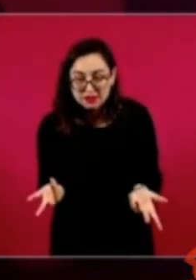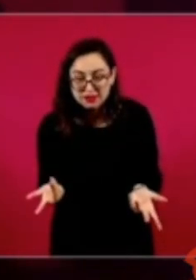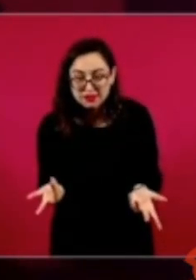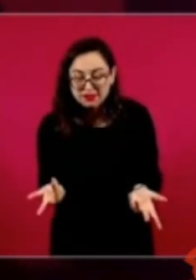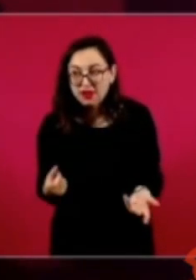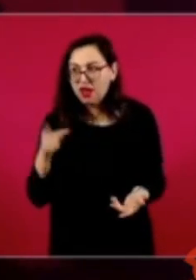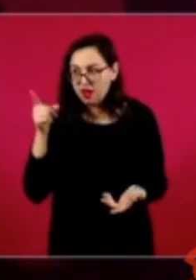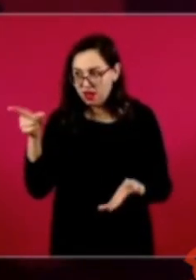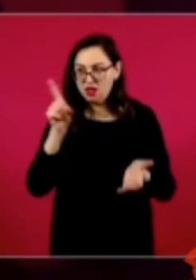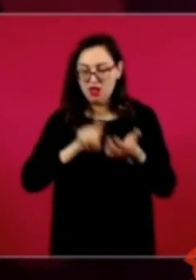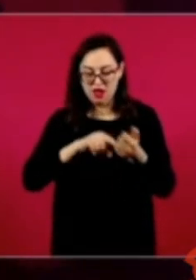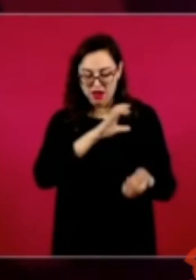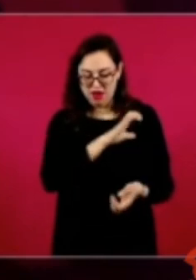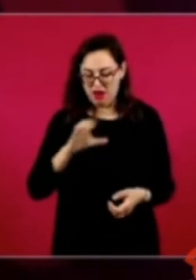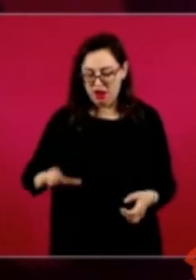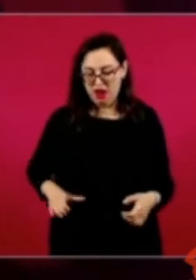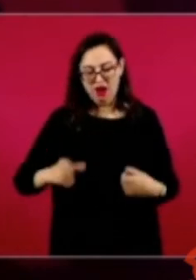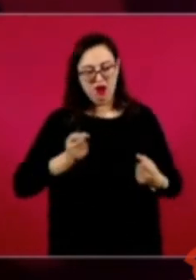expresen